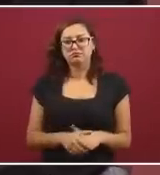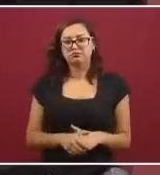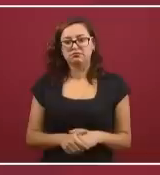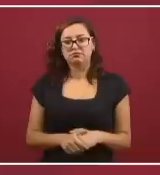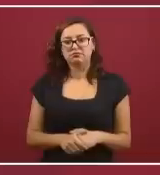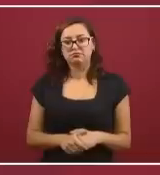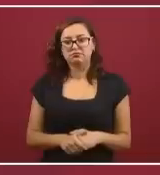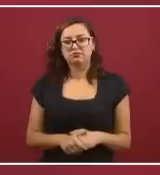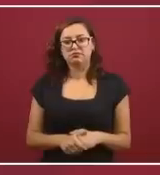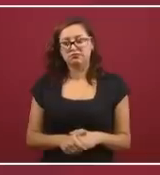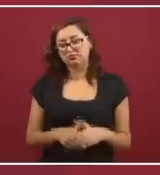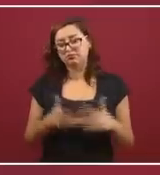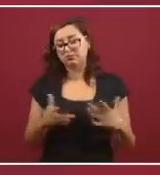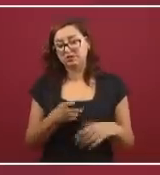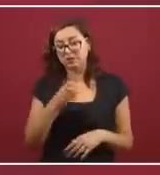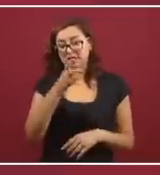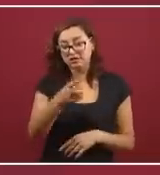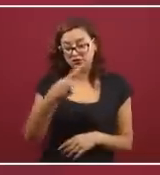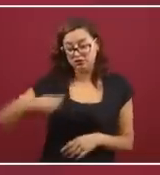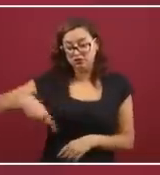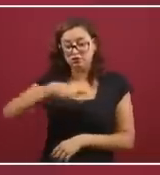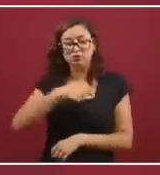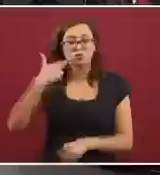asumimos esta responsabilidad